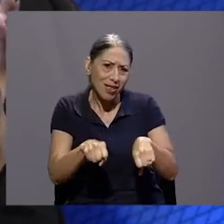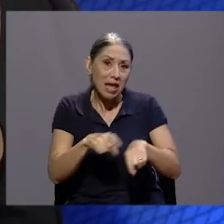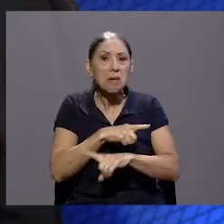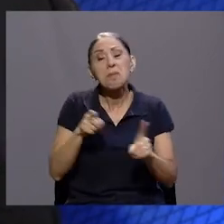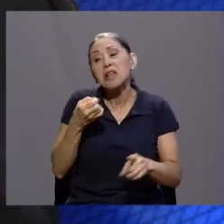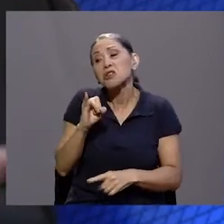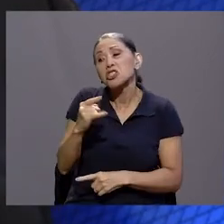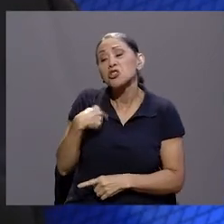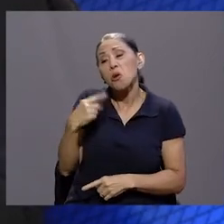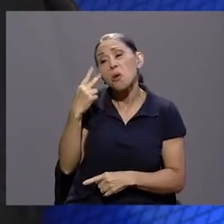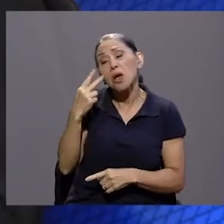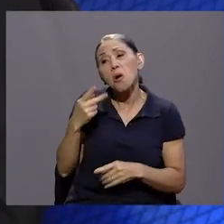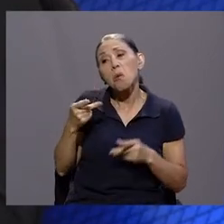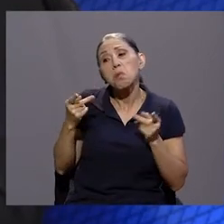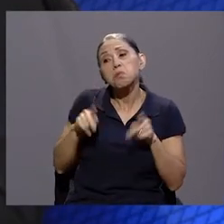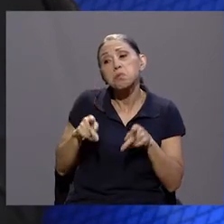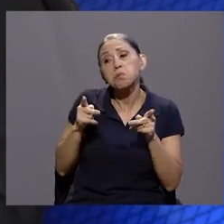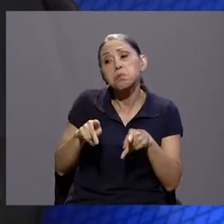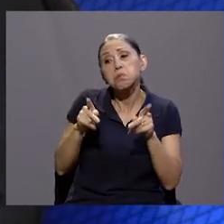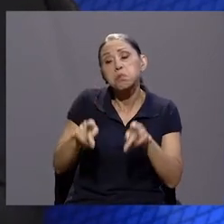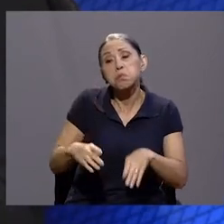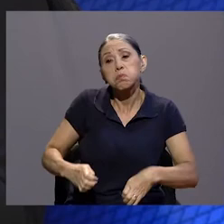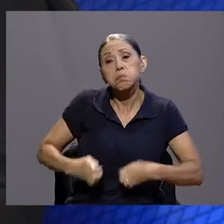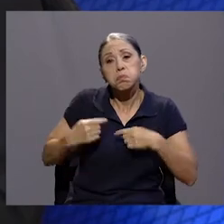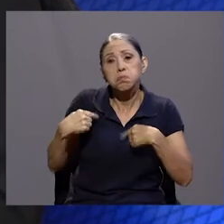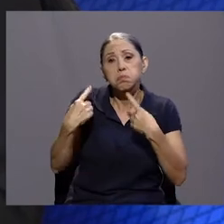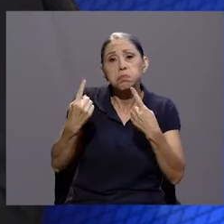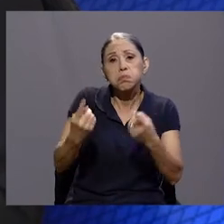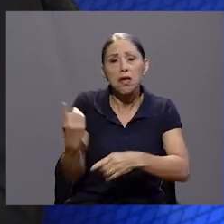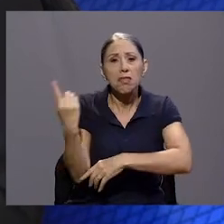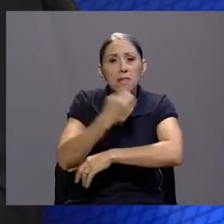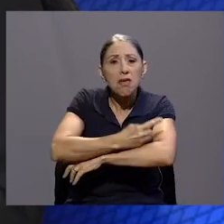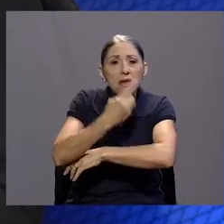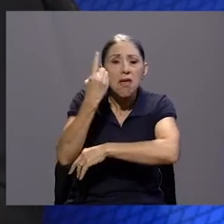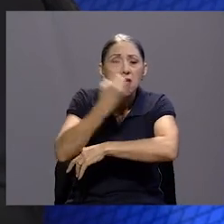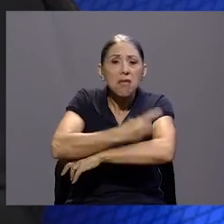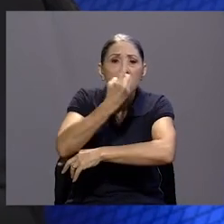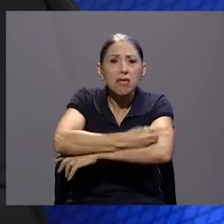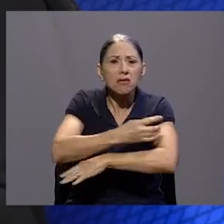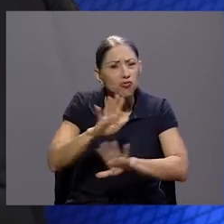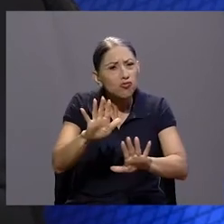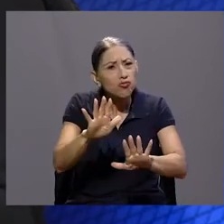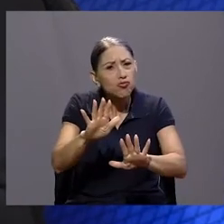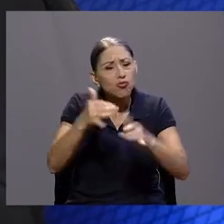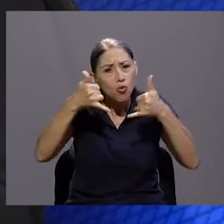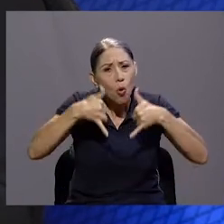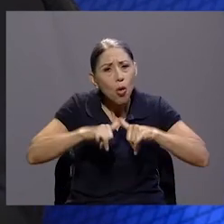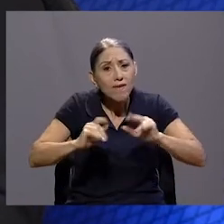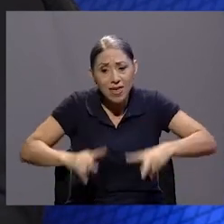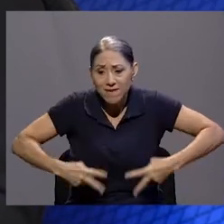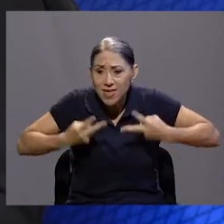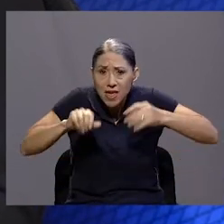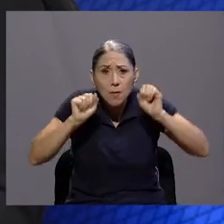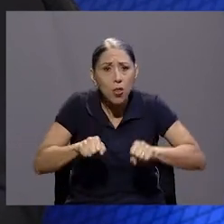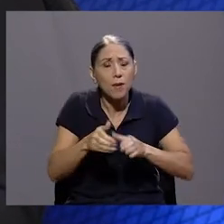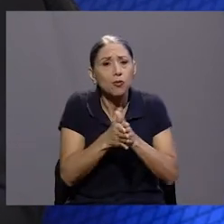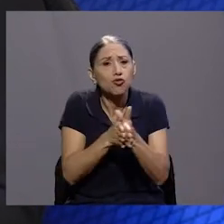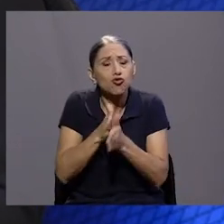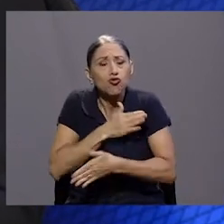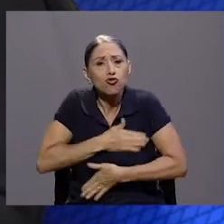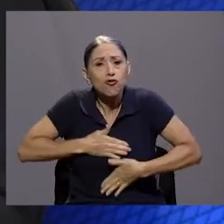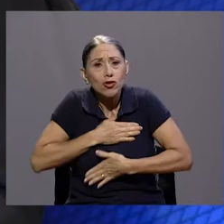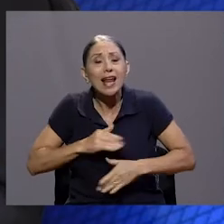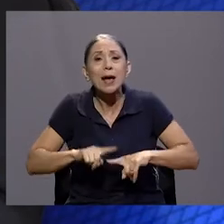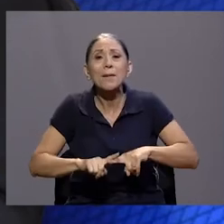pasan no todavía hay una vida que podemos vivir todavía una vida que podemos disfrutar languidece del exceso es este vacío es esa sensación